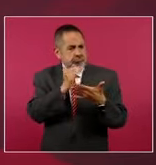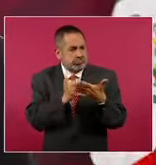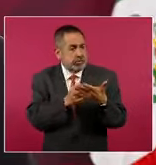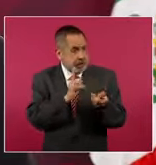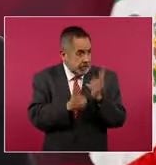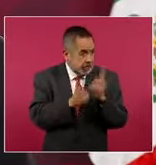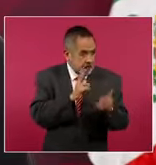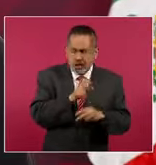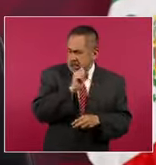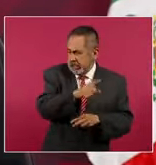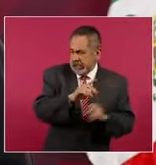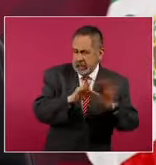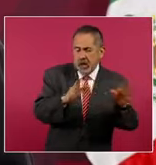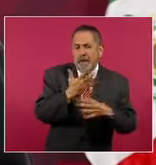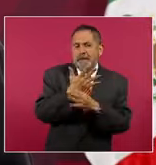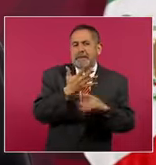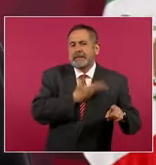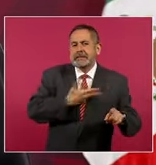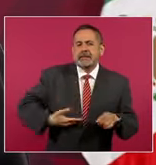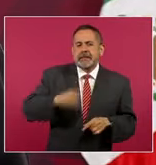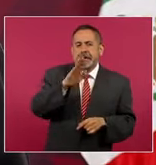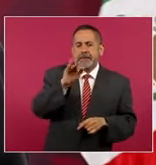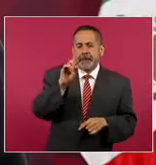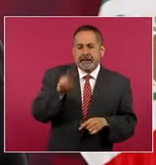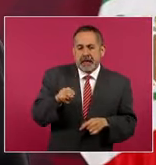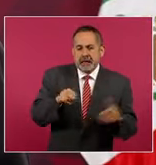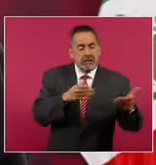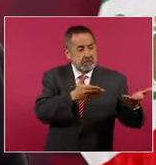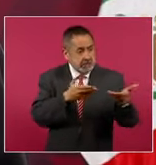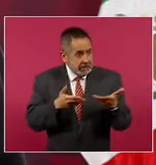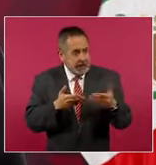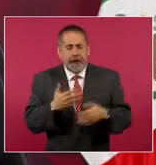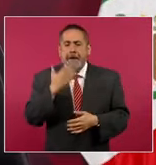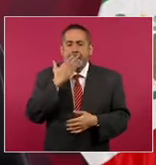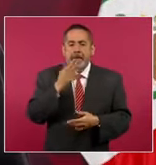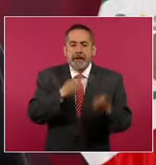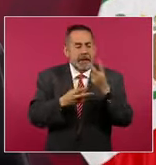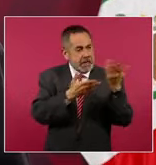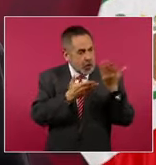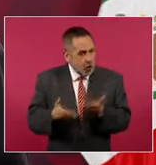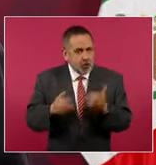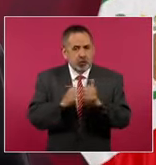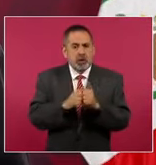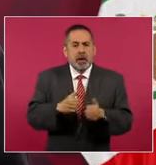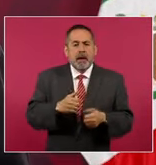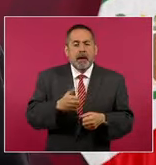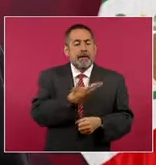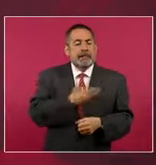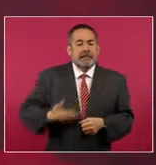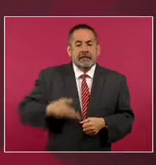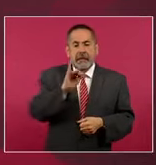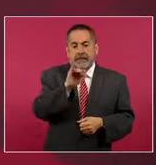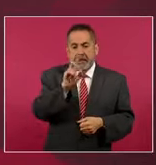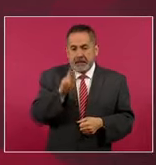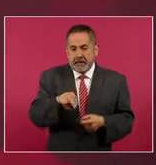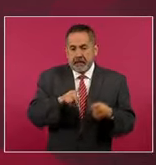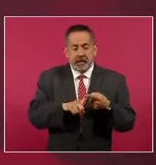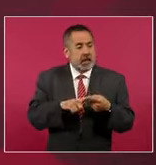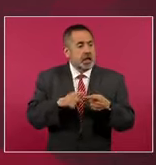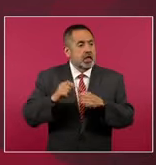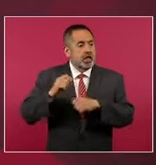planteado por el presidente Biden. Son bienvenidos el presidente Biden, el primer